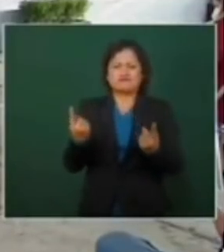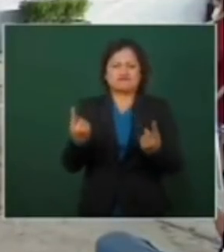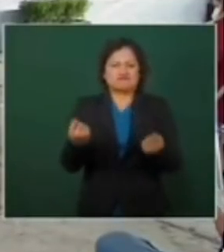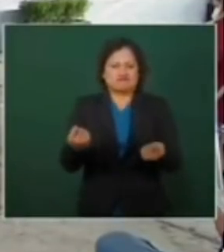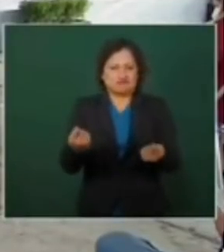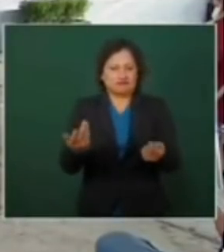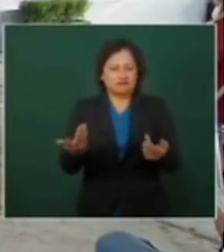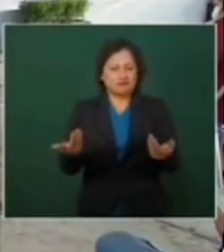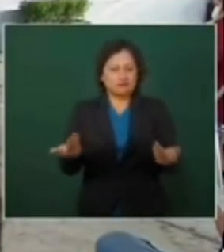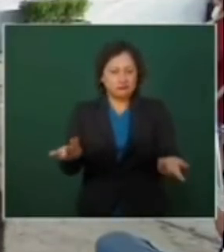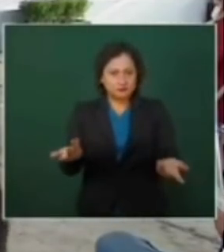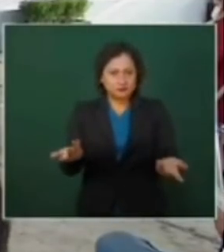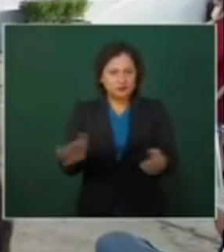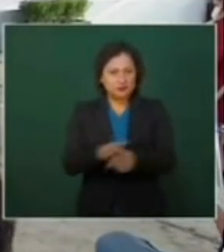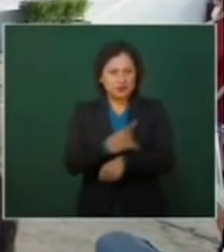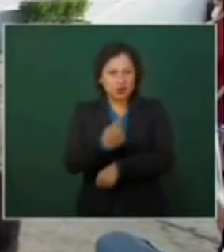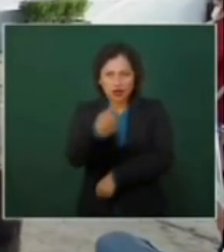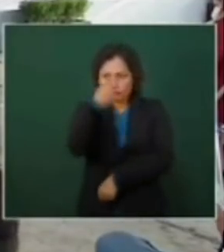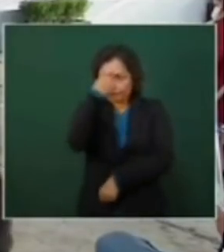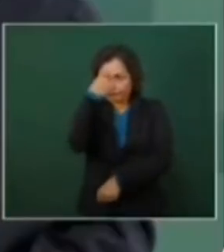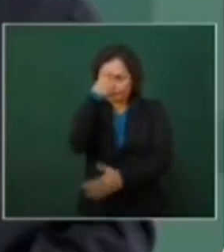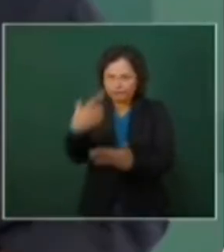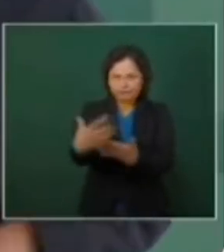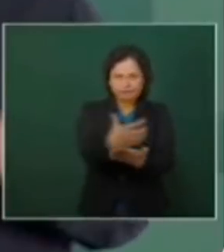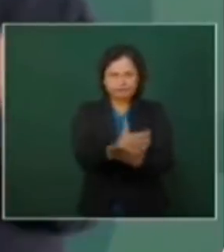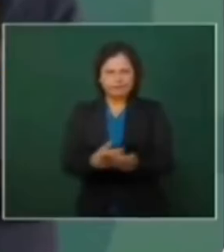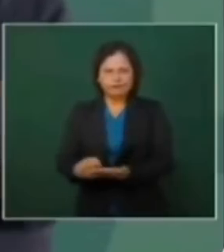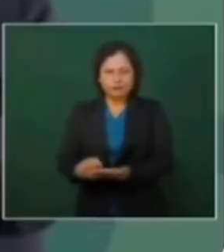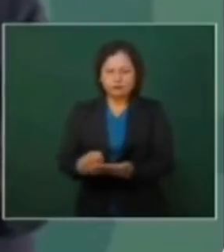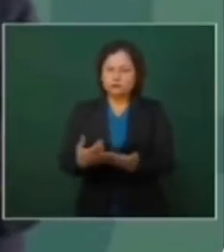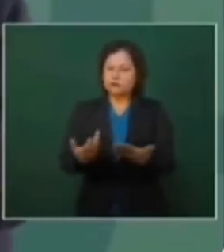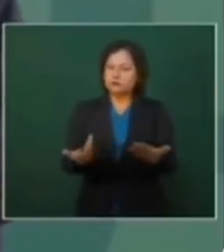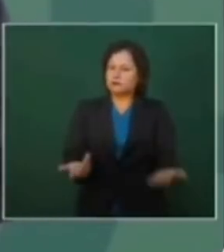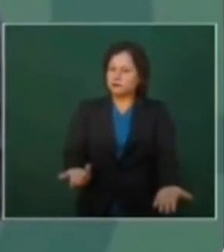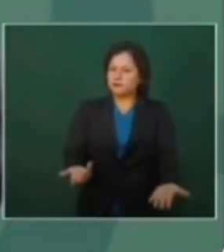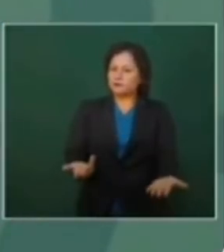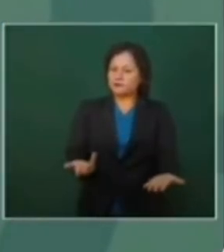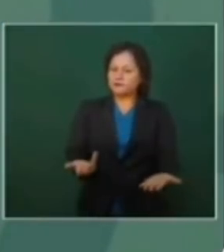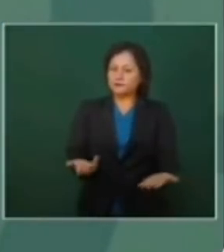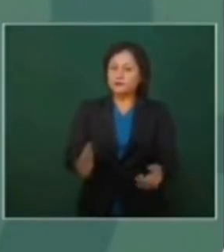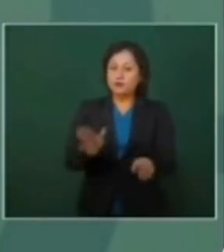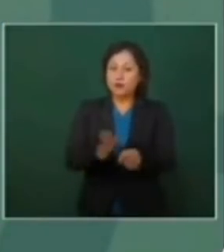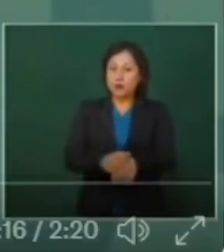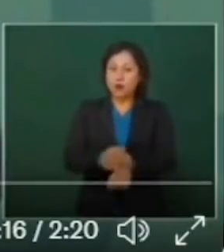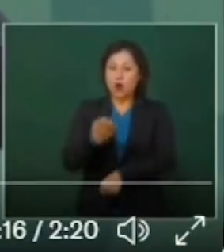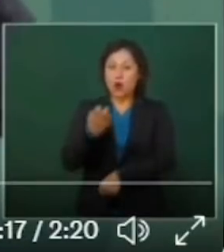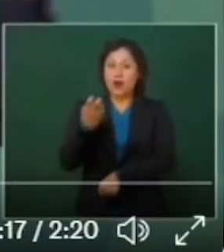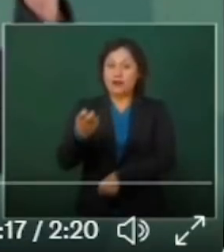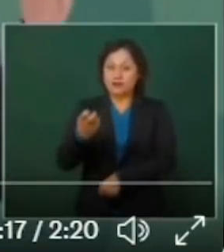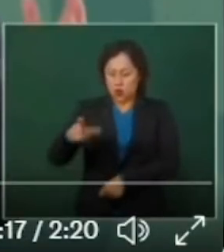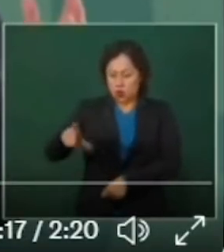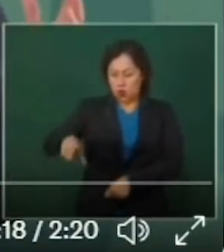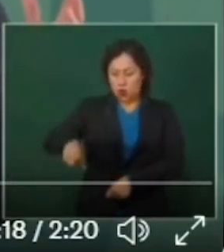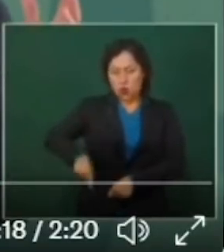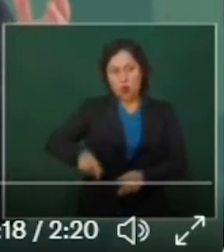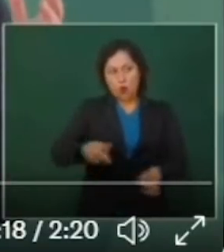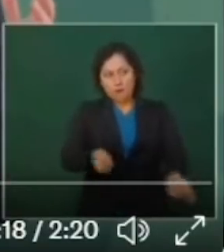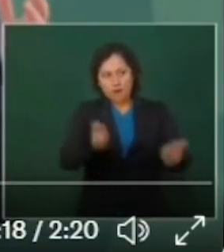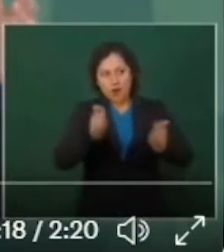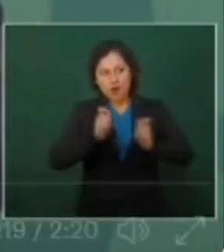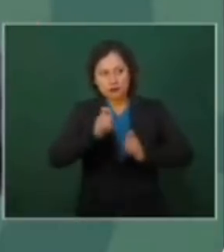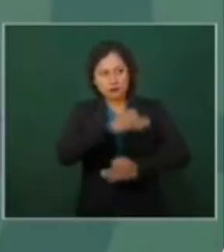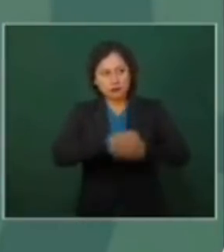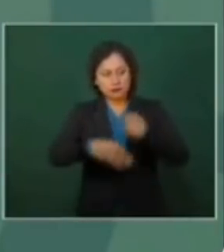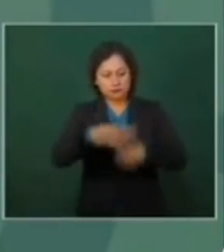por el afán de de lucro entonces para eso es el estado para eso es el gobierno de todos